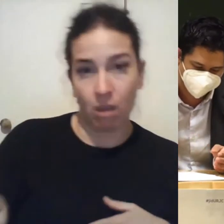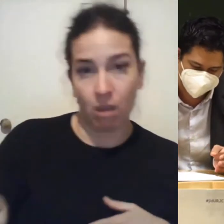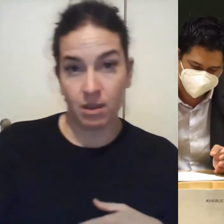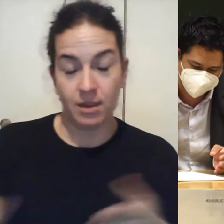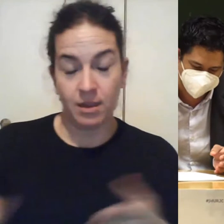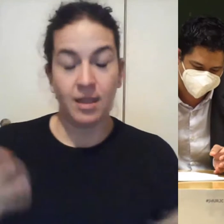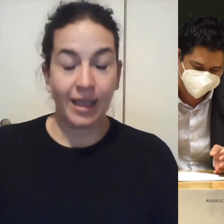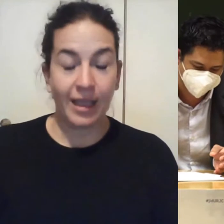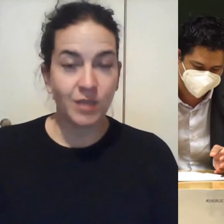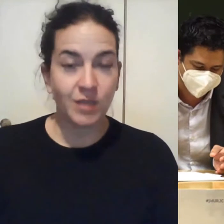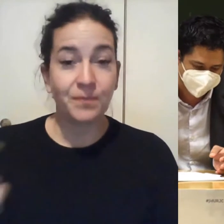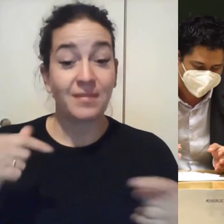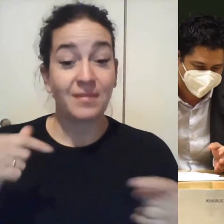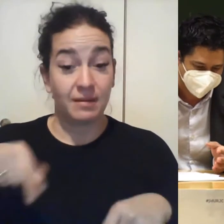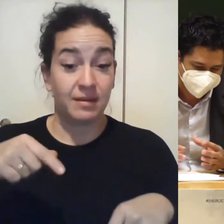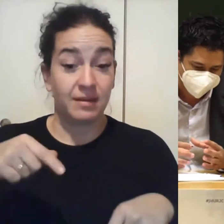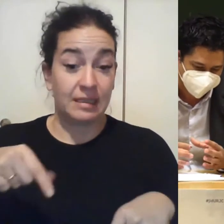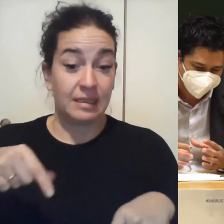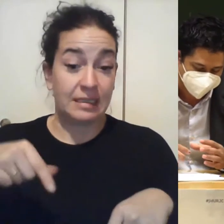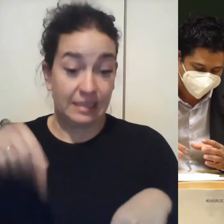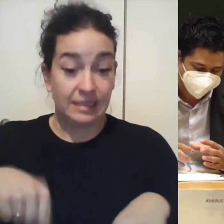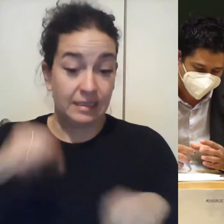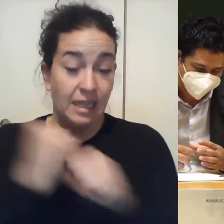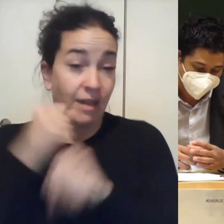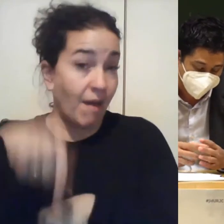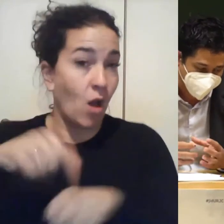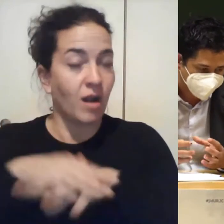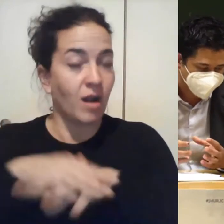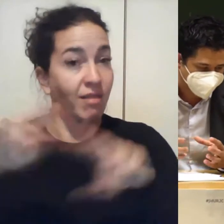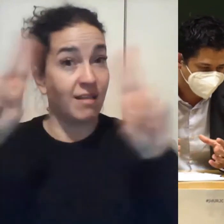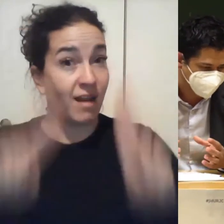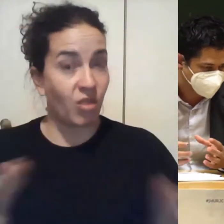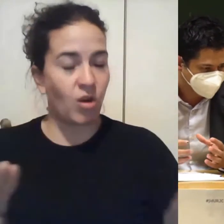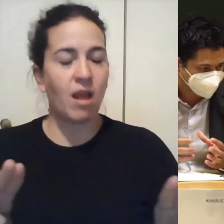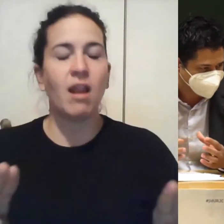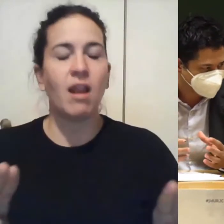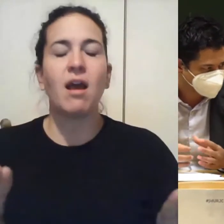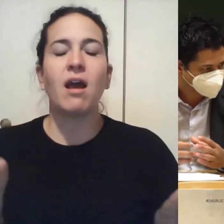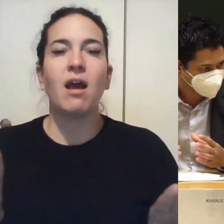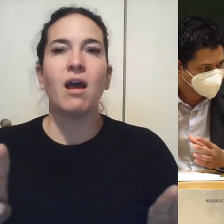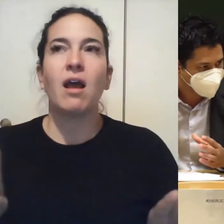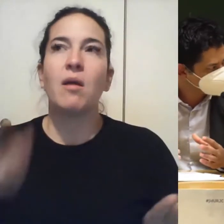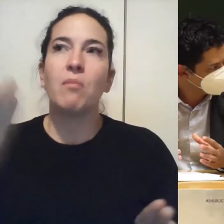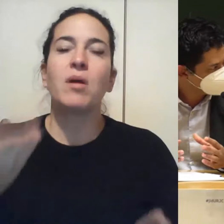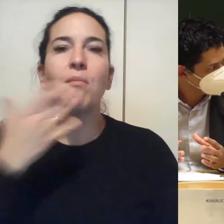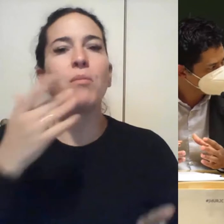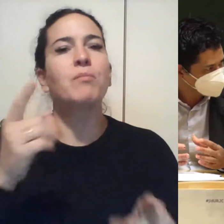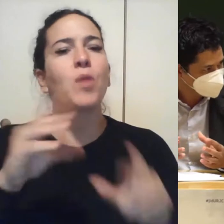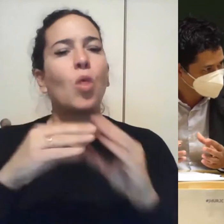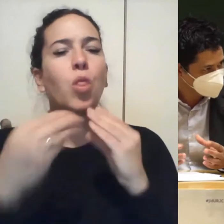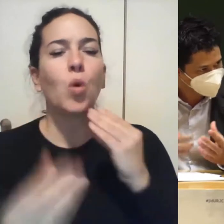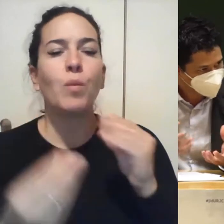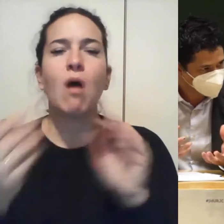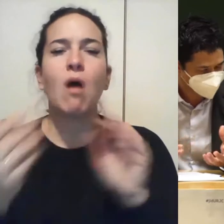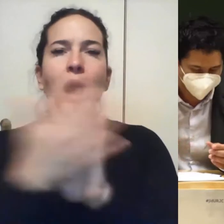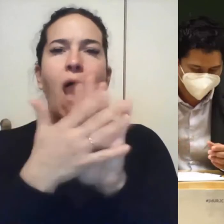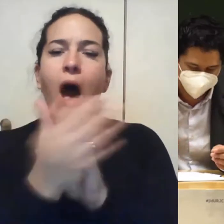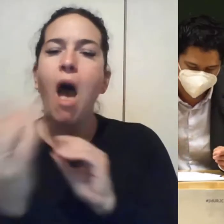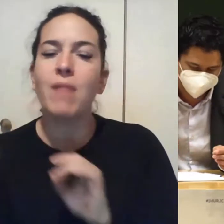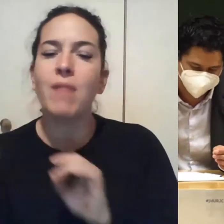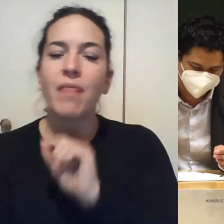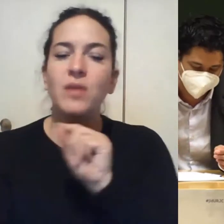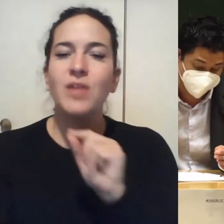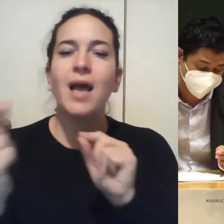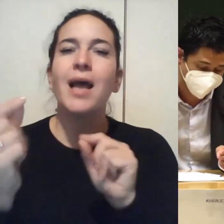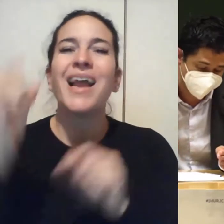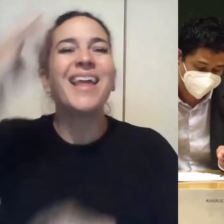red internacional, pues se engloba en el hecho de estar discutiendo el documento, las ideas y no la